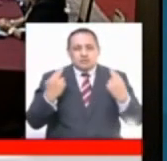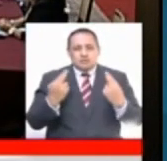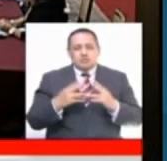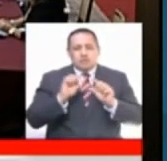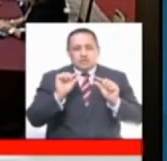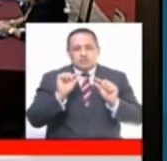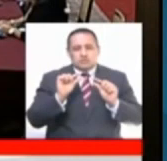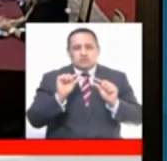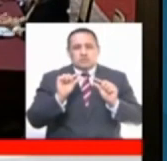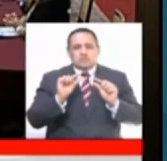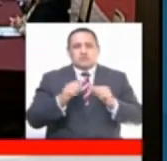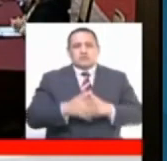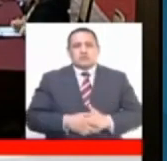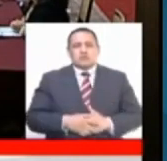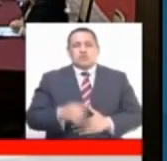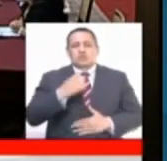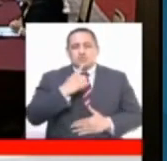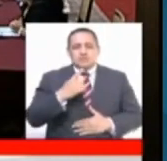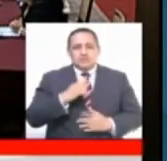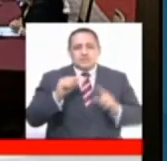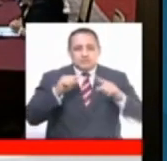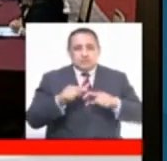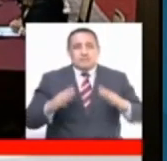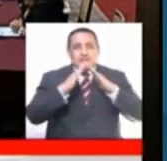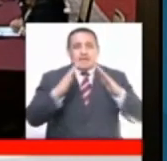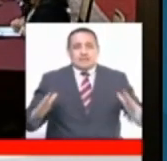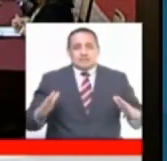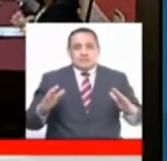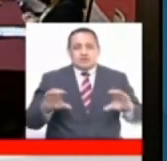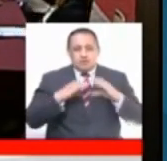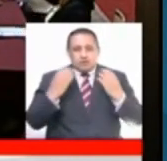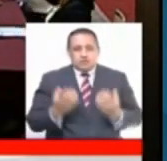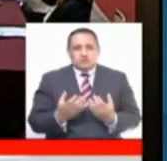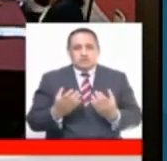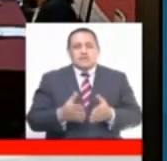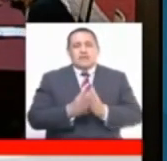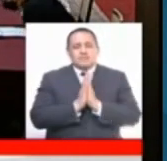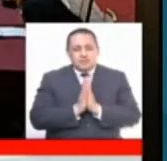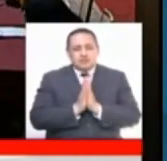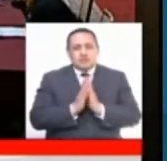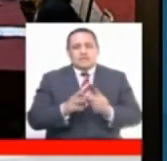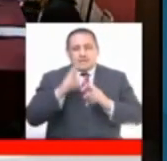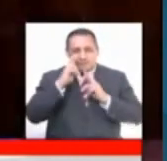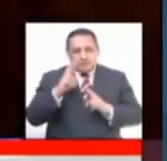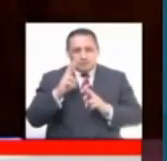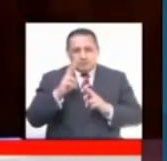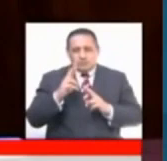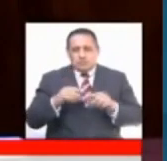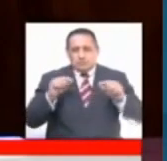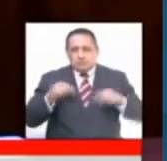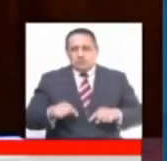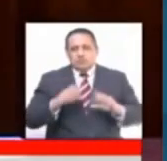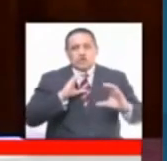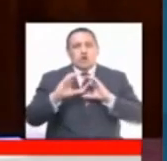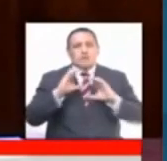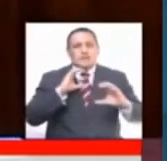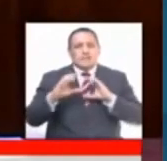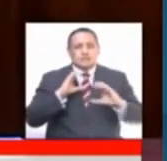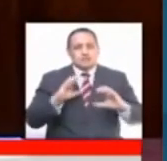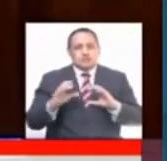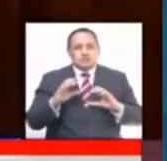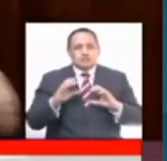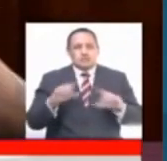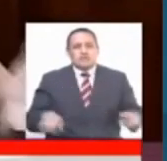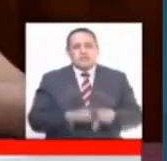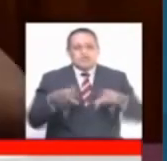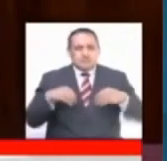queriendo dos decretos de urgencia, ¿no? Prácticamente que queden en